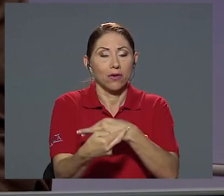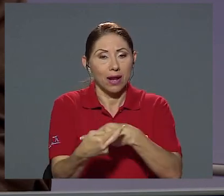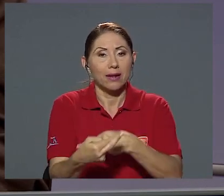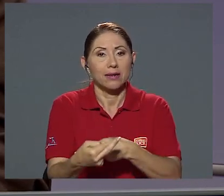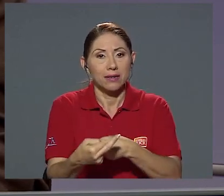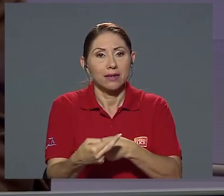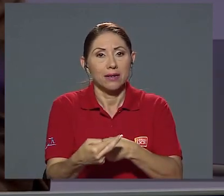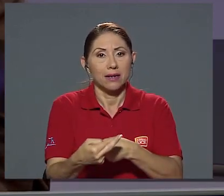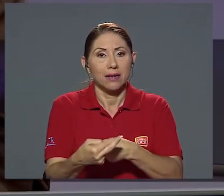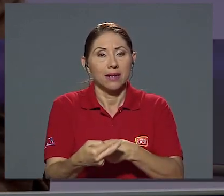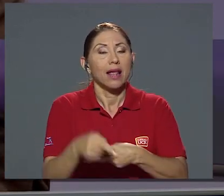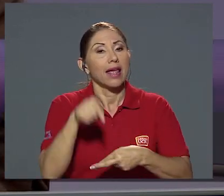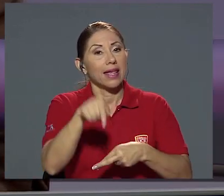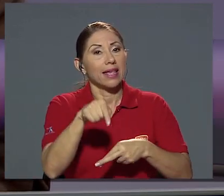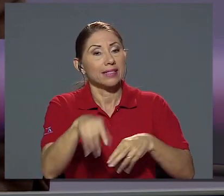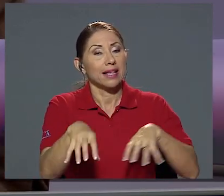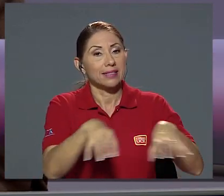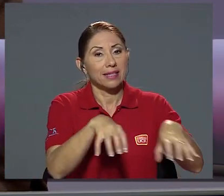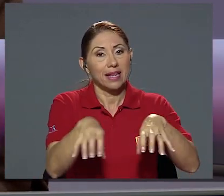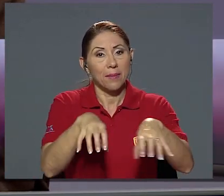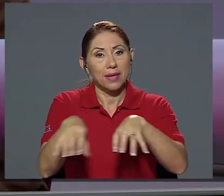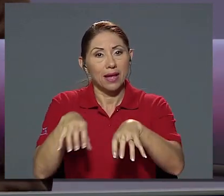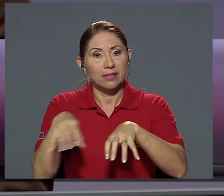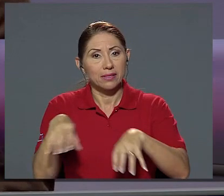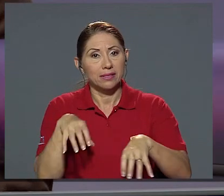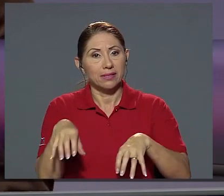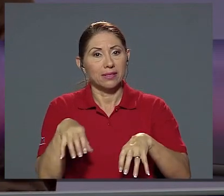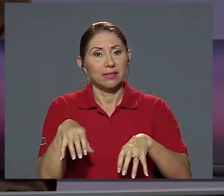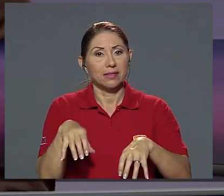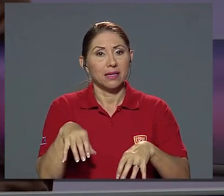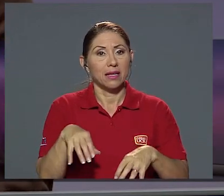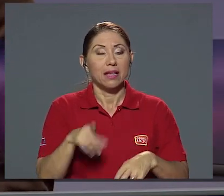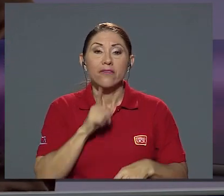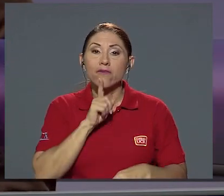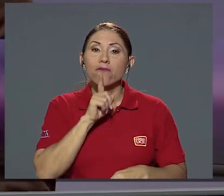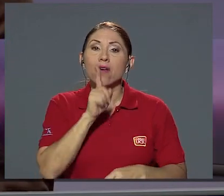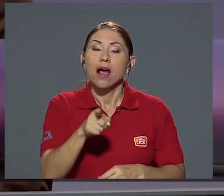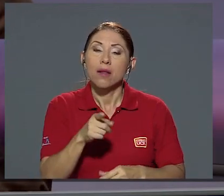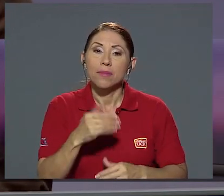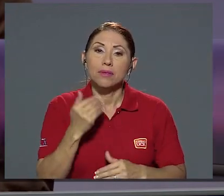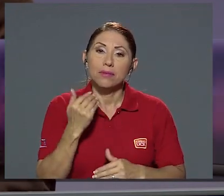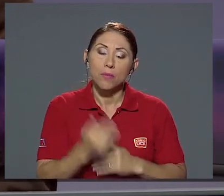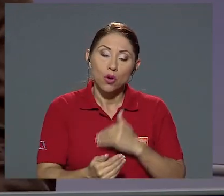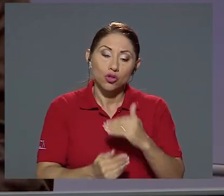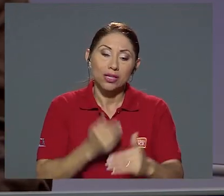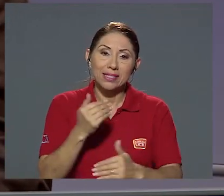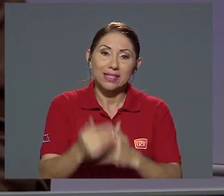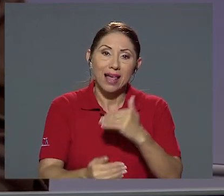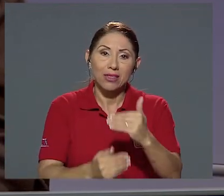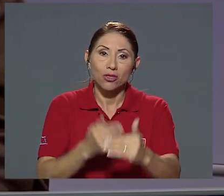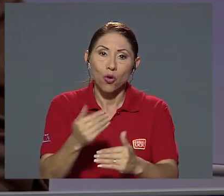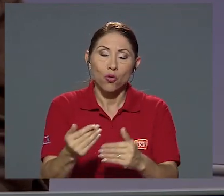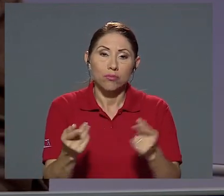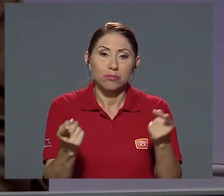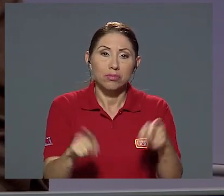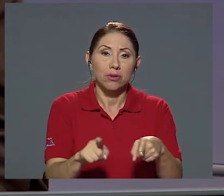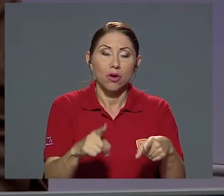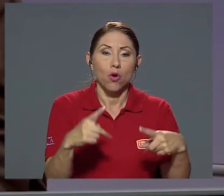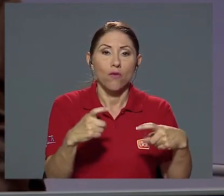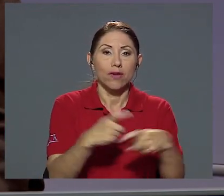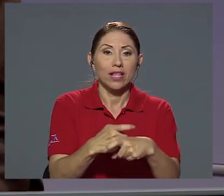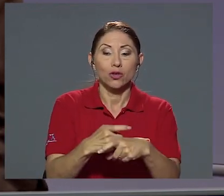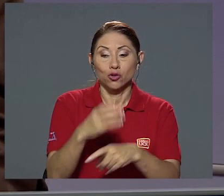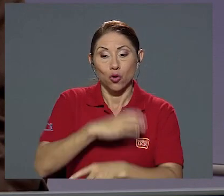en esas dinámicas y realmente procesando los conflictos y generando las condiciones para resolver